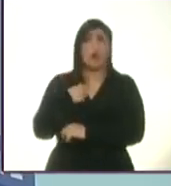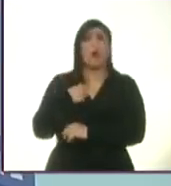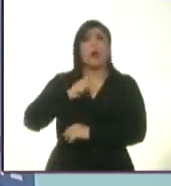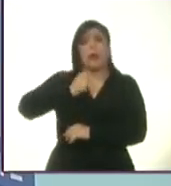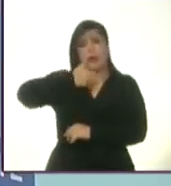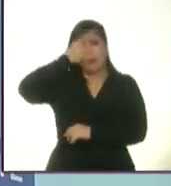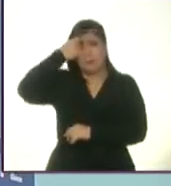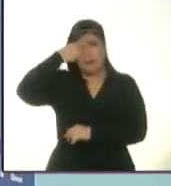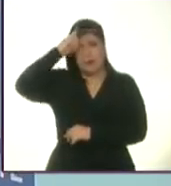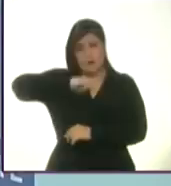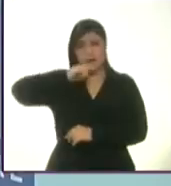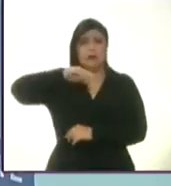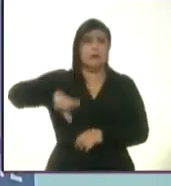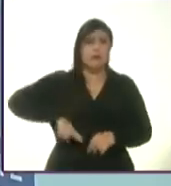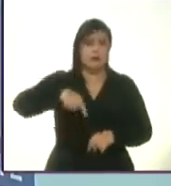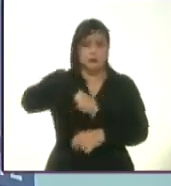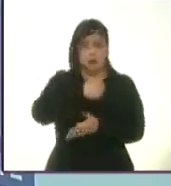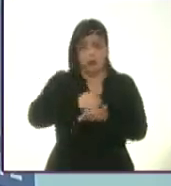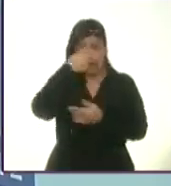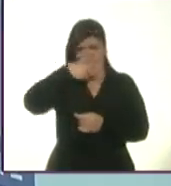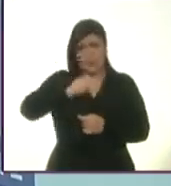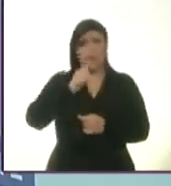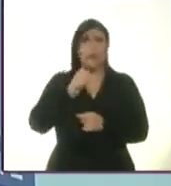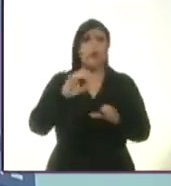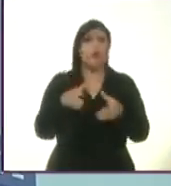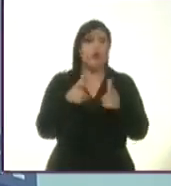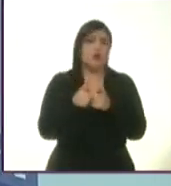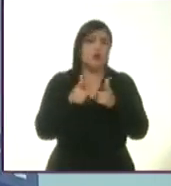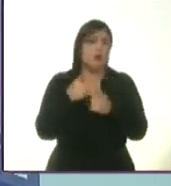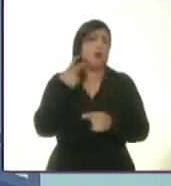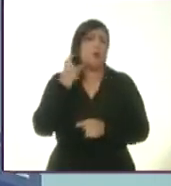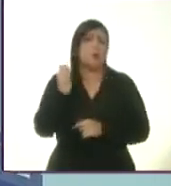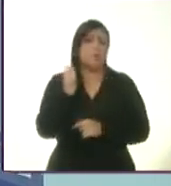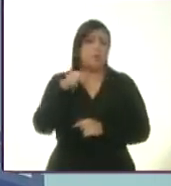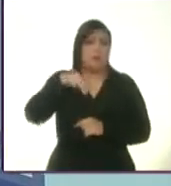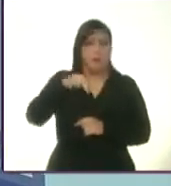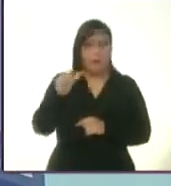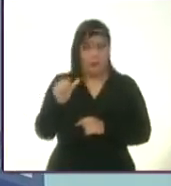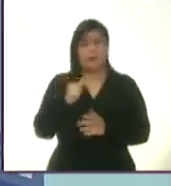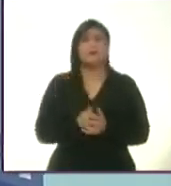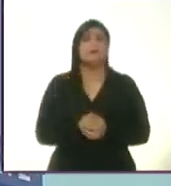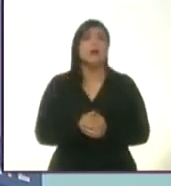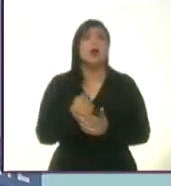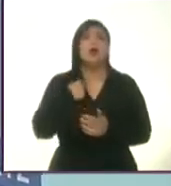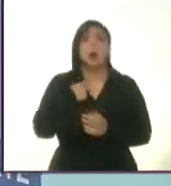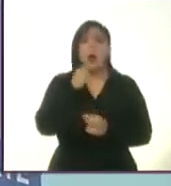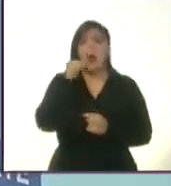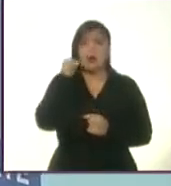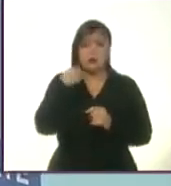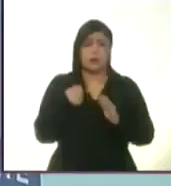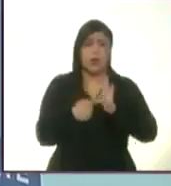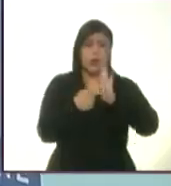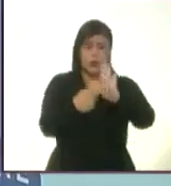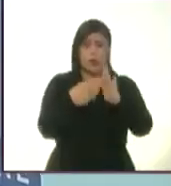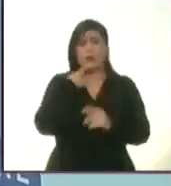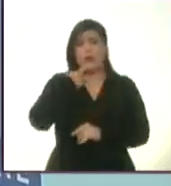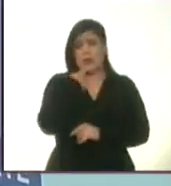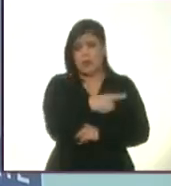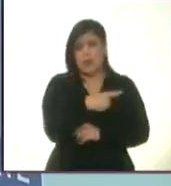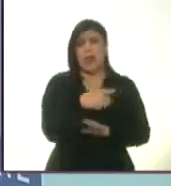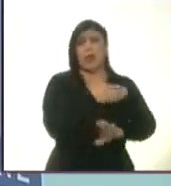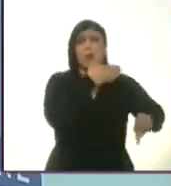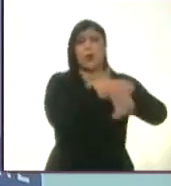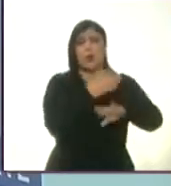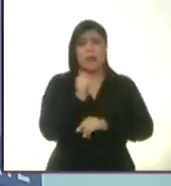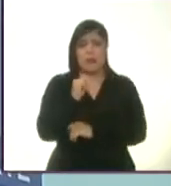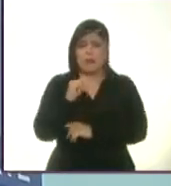de gobierno por la ciudad de mexico por el partido nueva alianza les digo esto porque ayer presenté una denuncia en contra